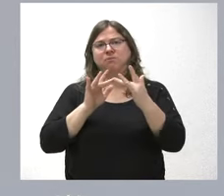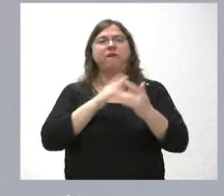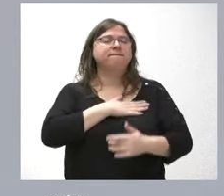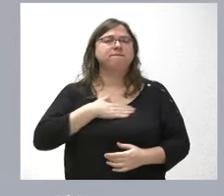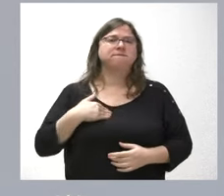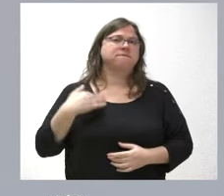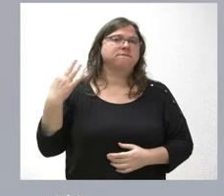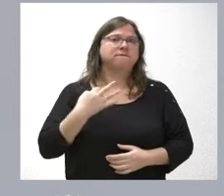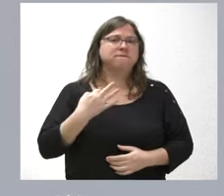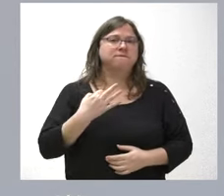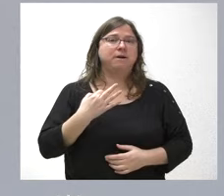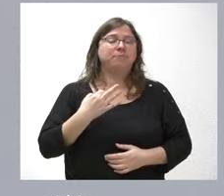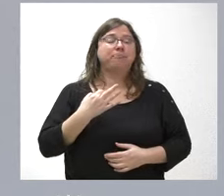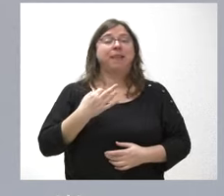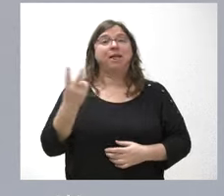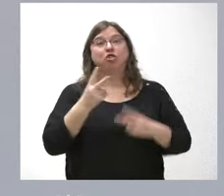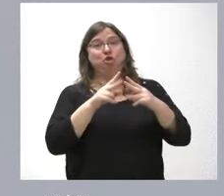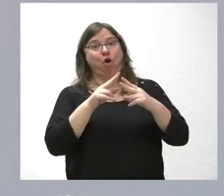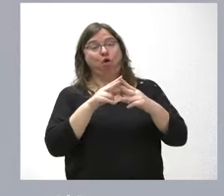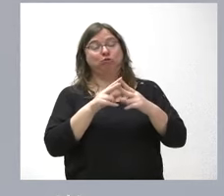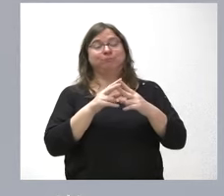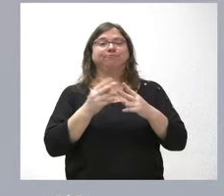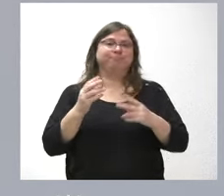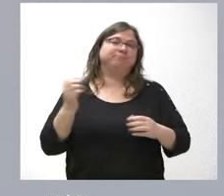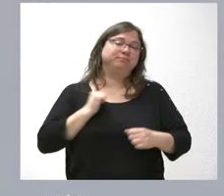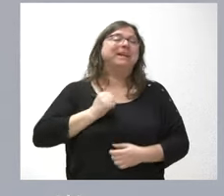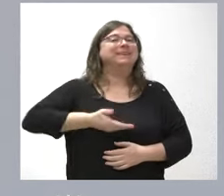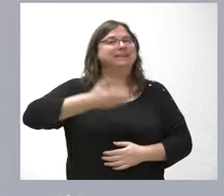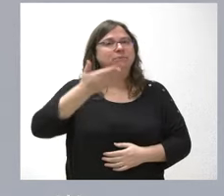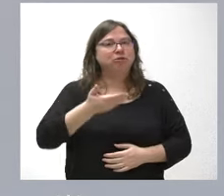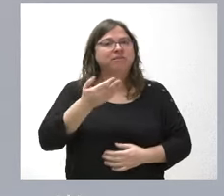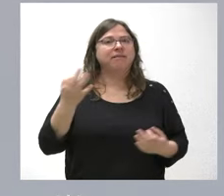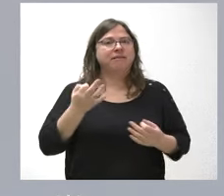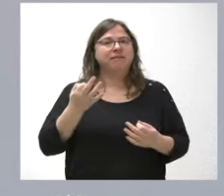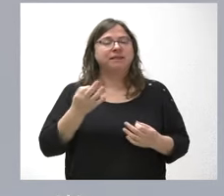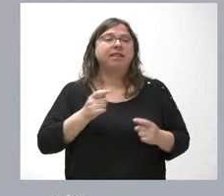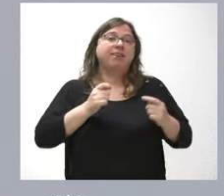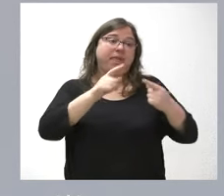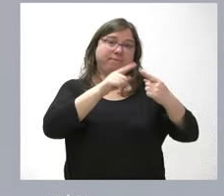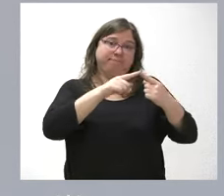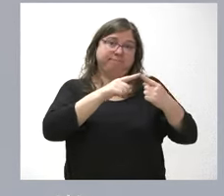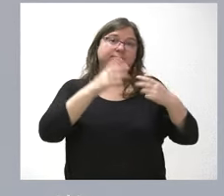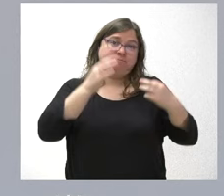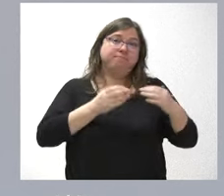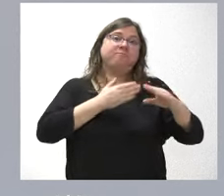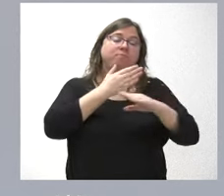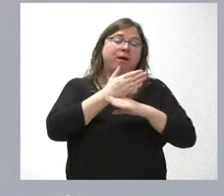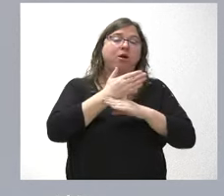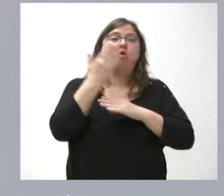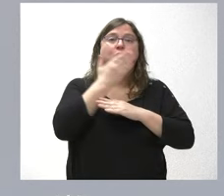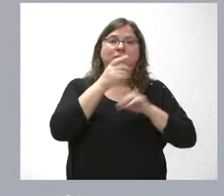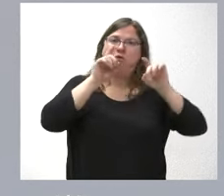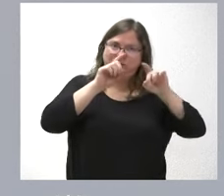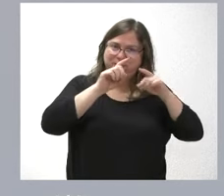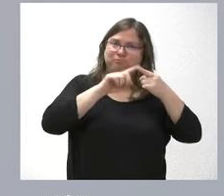es este doble aspecto compatibilizarlo. Es muy importante y lo haremos. Asegurar que Fabio accede a un centro